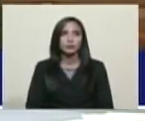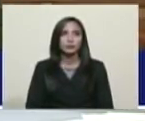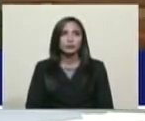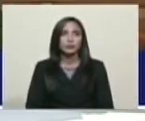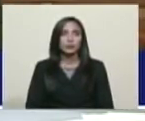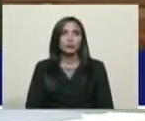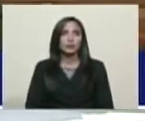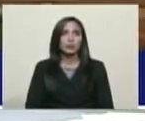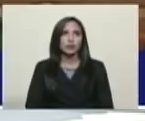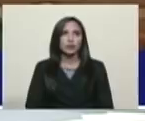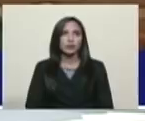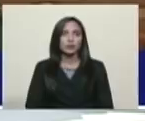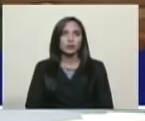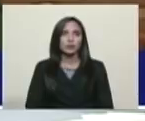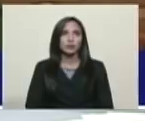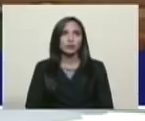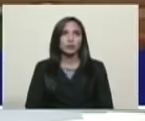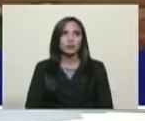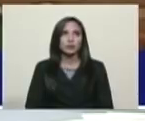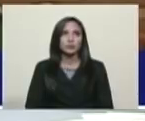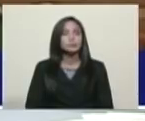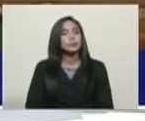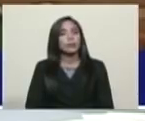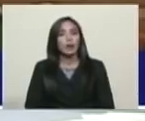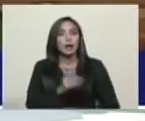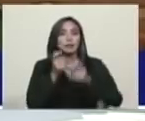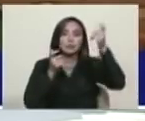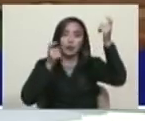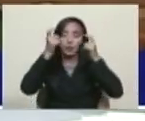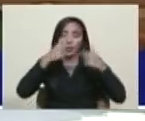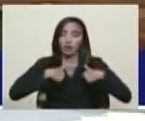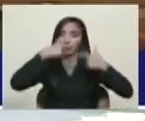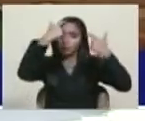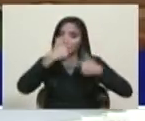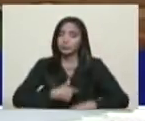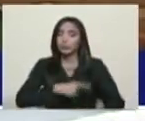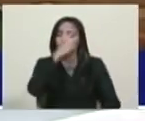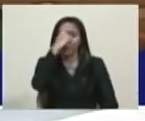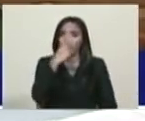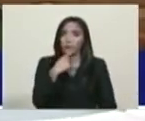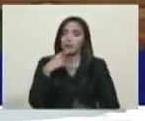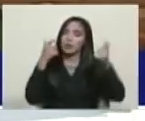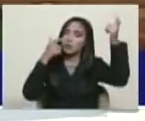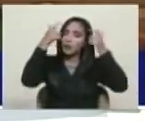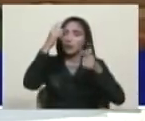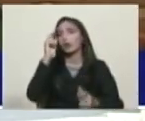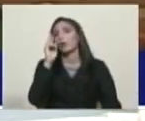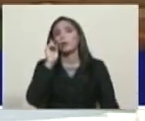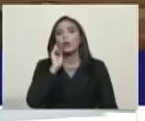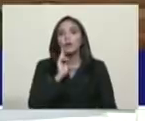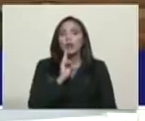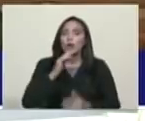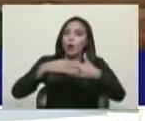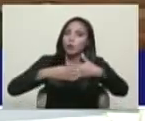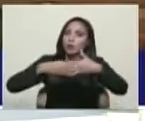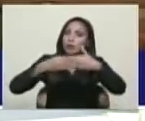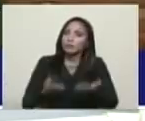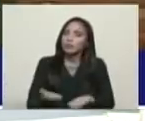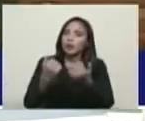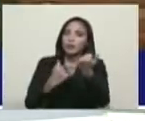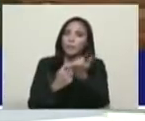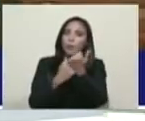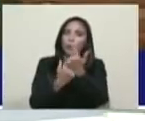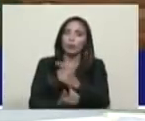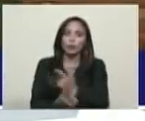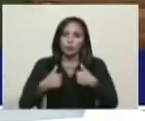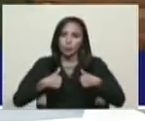revolucionario, obrerista, cristiano, chavista, bolivariano, que te tiende la mano. Tienes